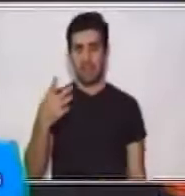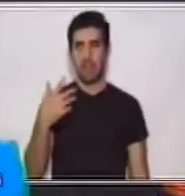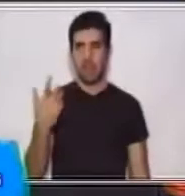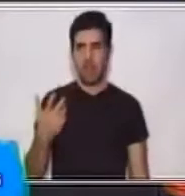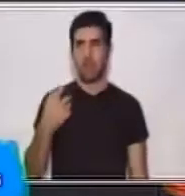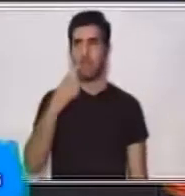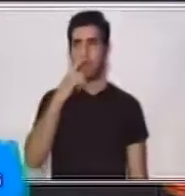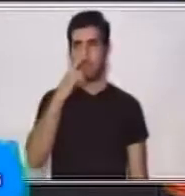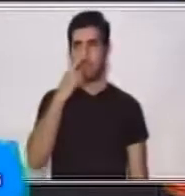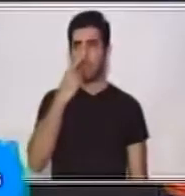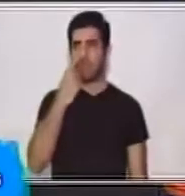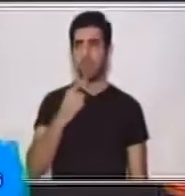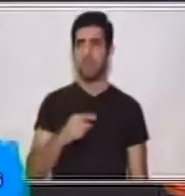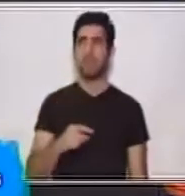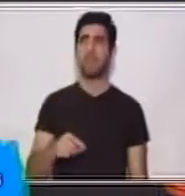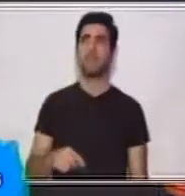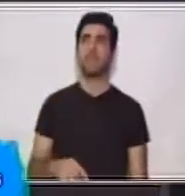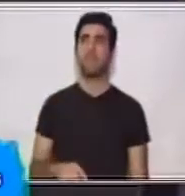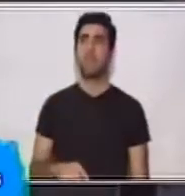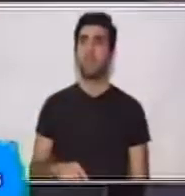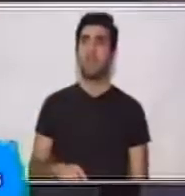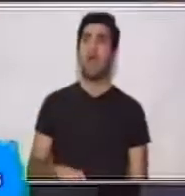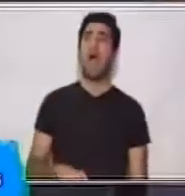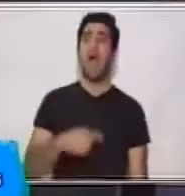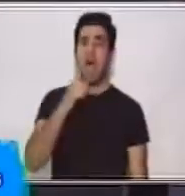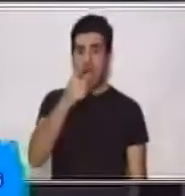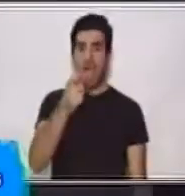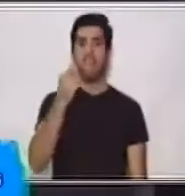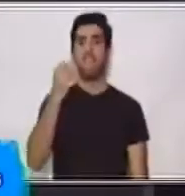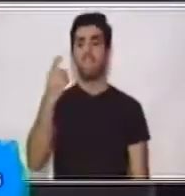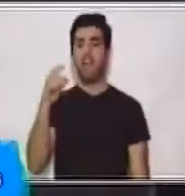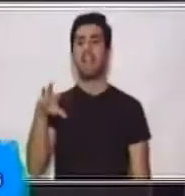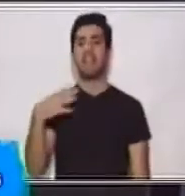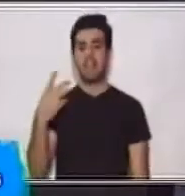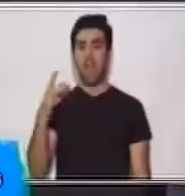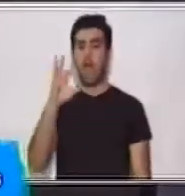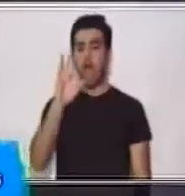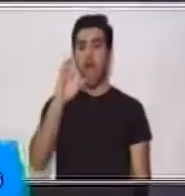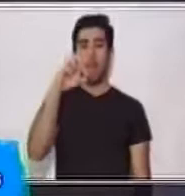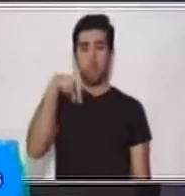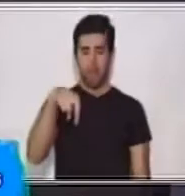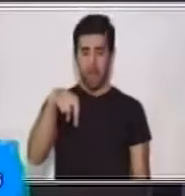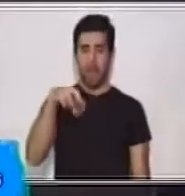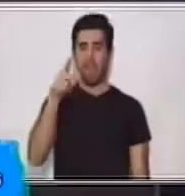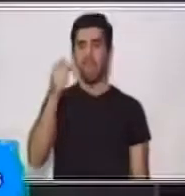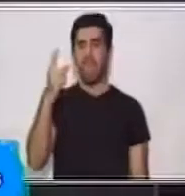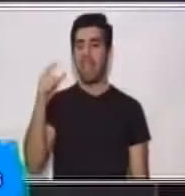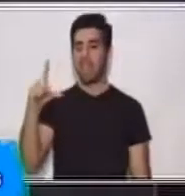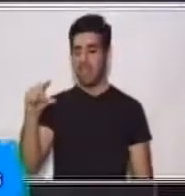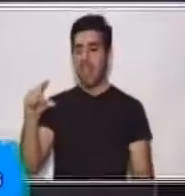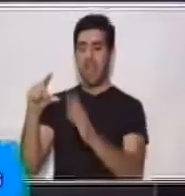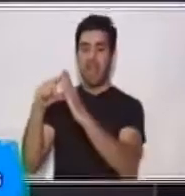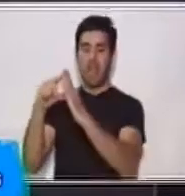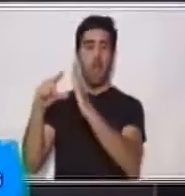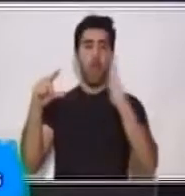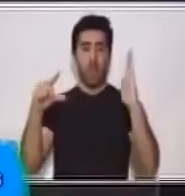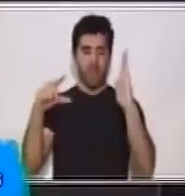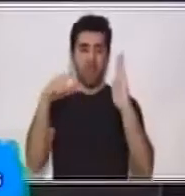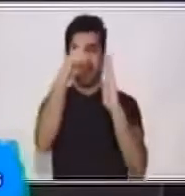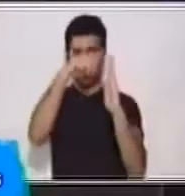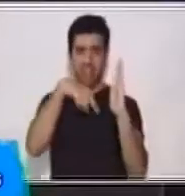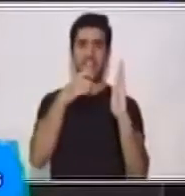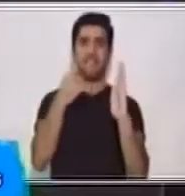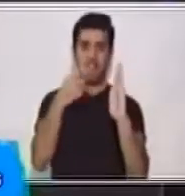de qué nos hace falta el cateto opuesto. Entonces, como me están dando los